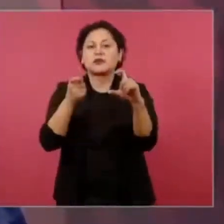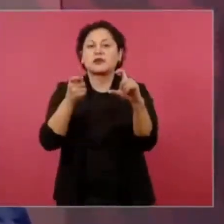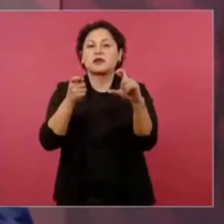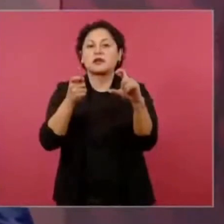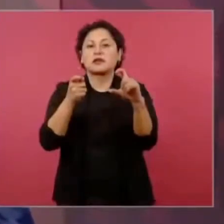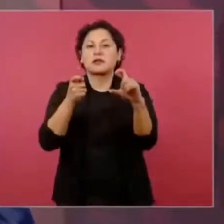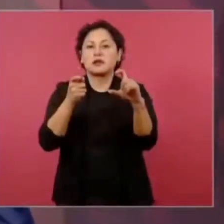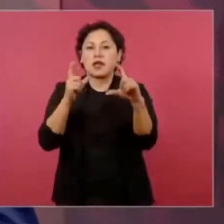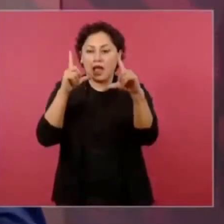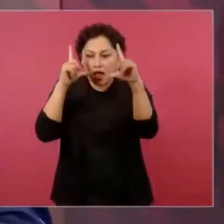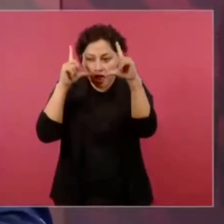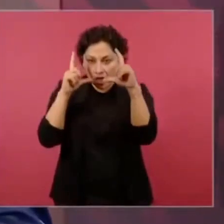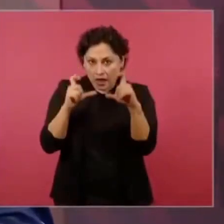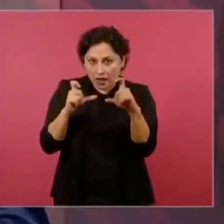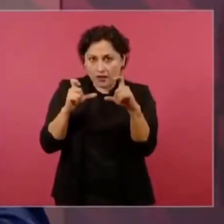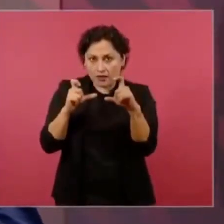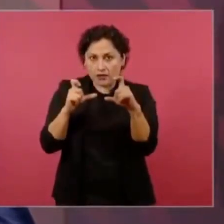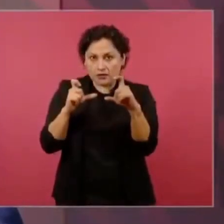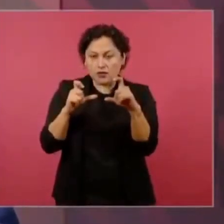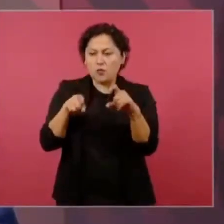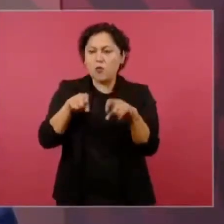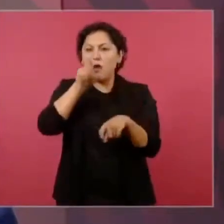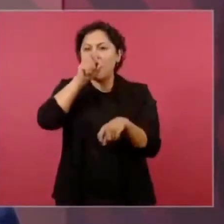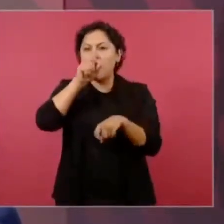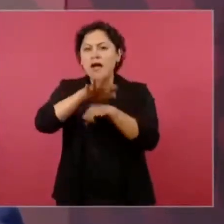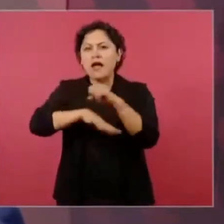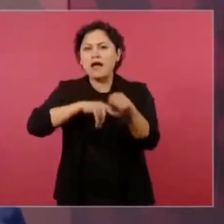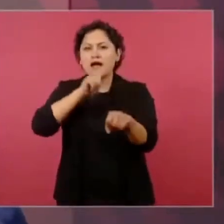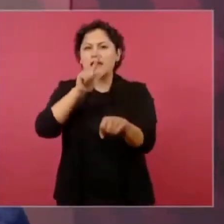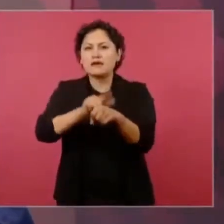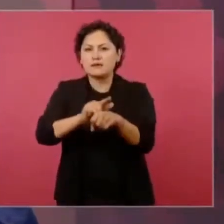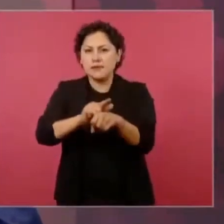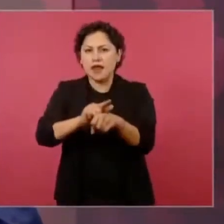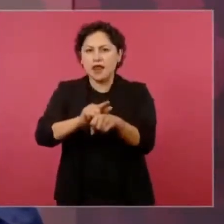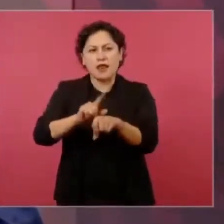espantar al buitre y salvar a la niña,